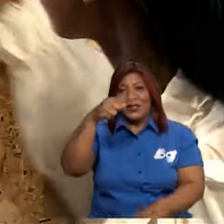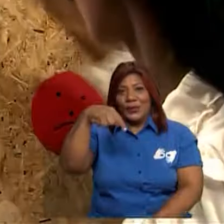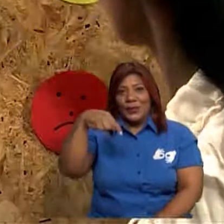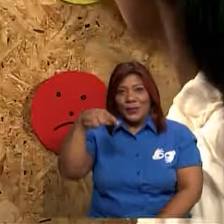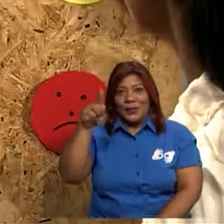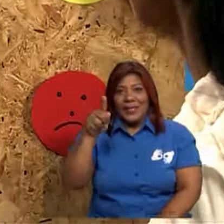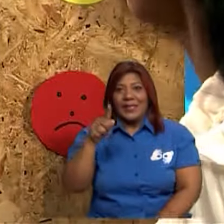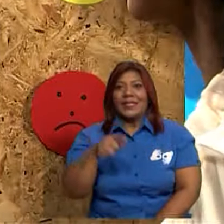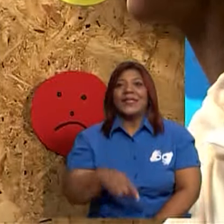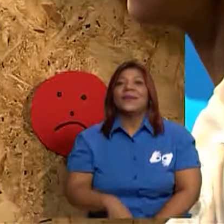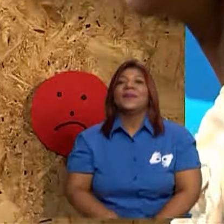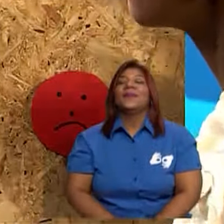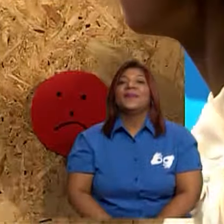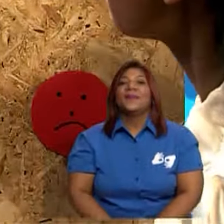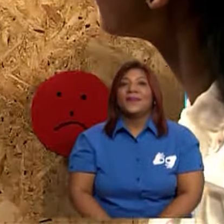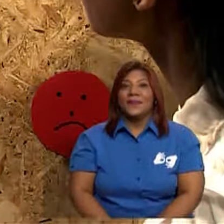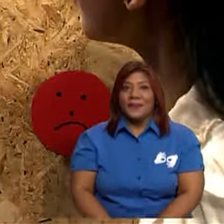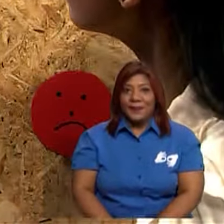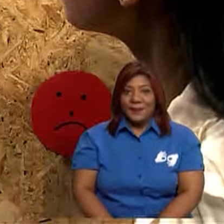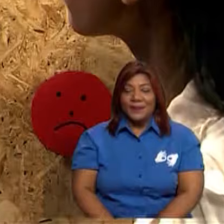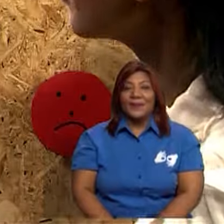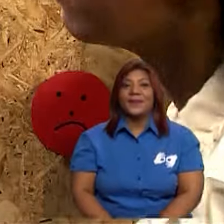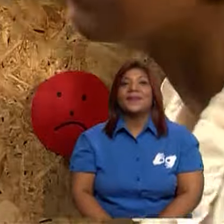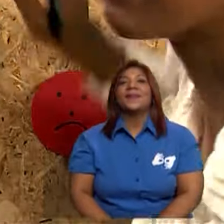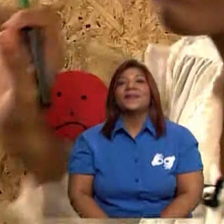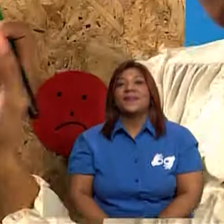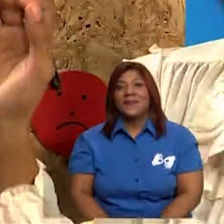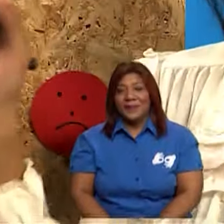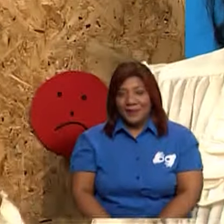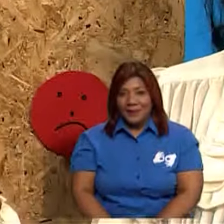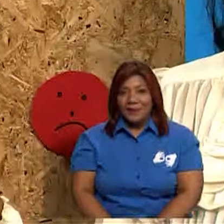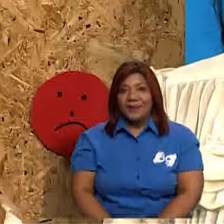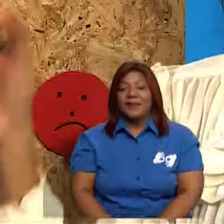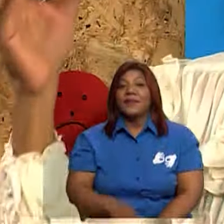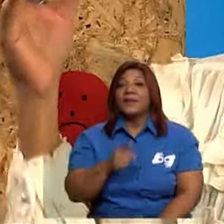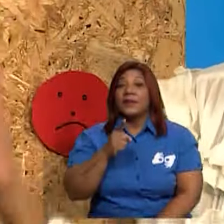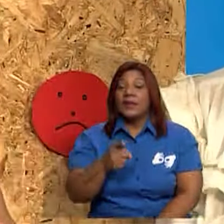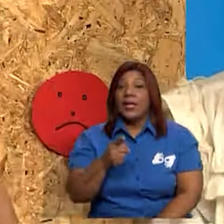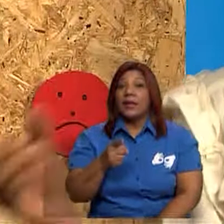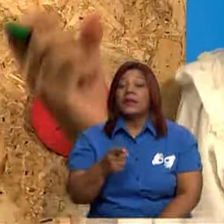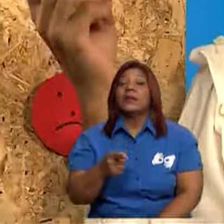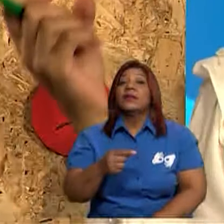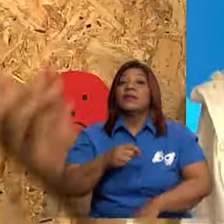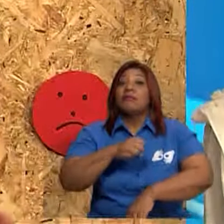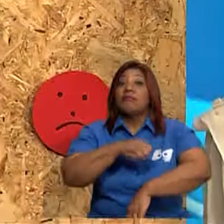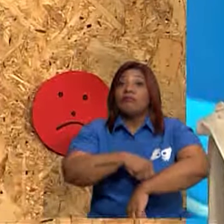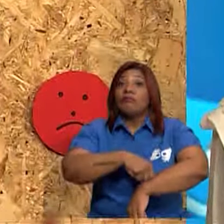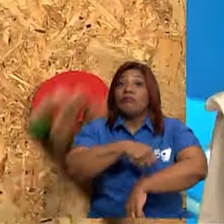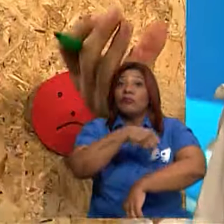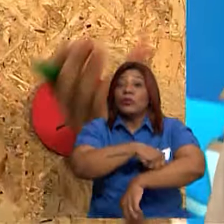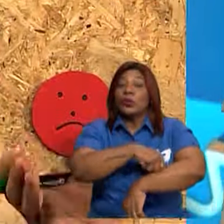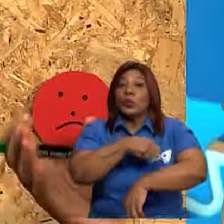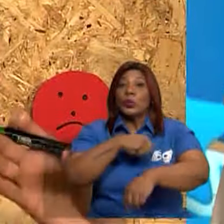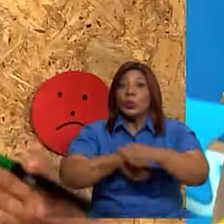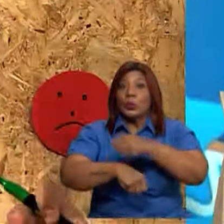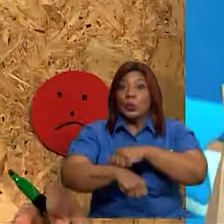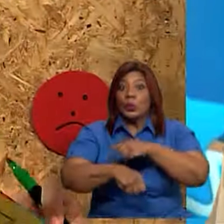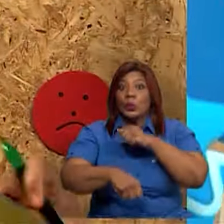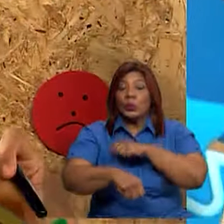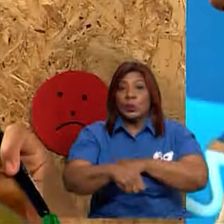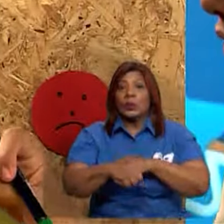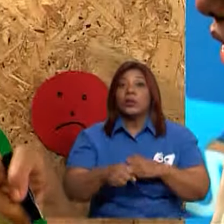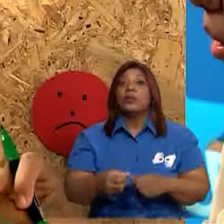bien, ¿verdad? Porque estás trabajando tus ¿qué? Tus huesos, tus músculos,